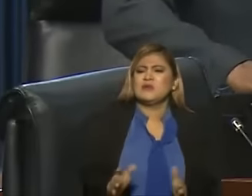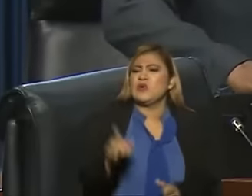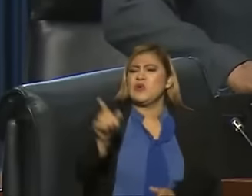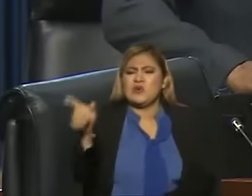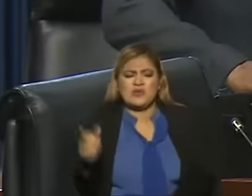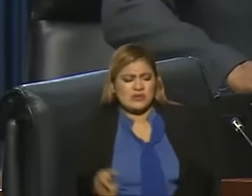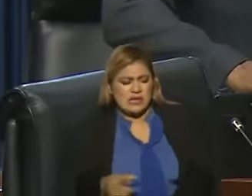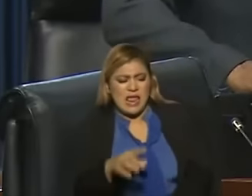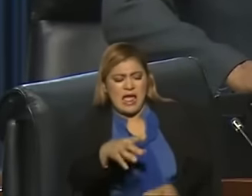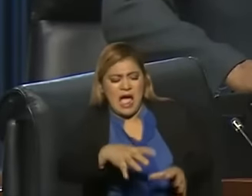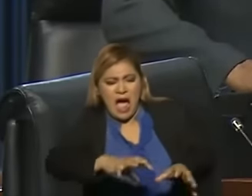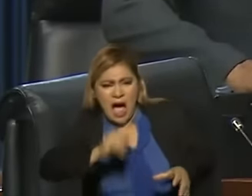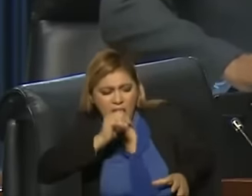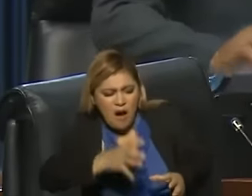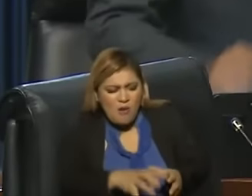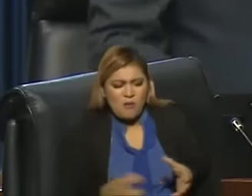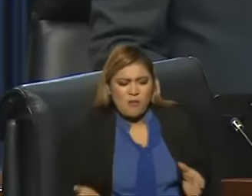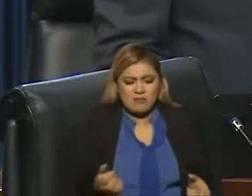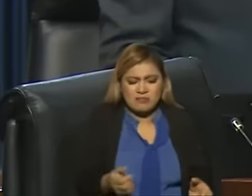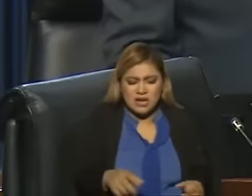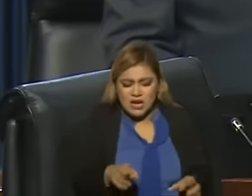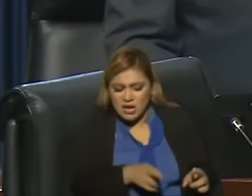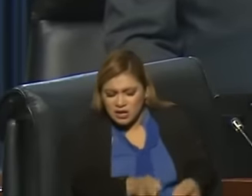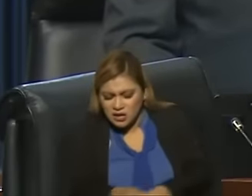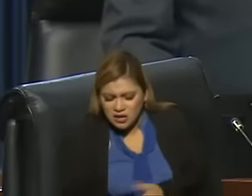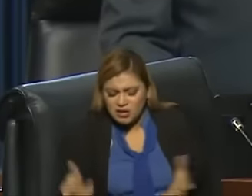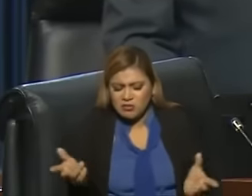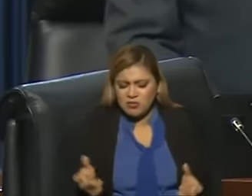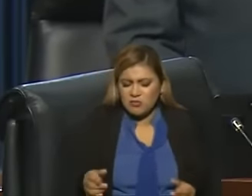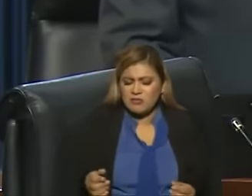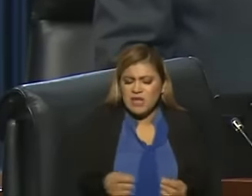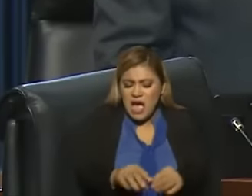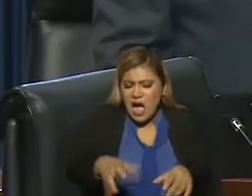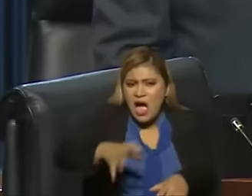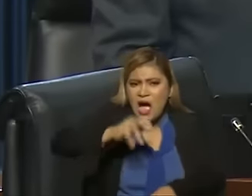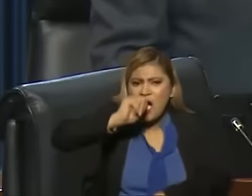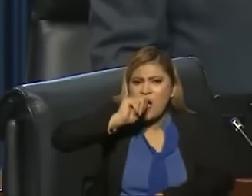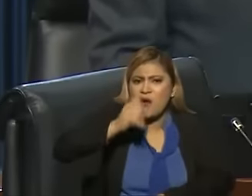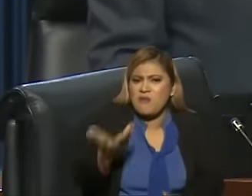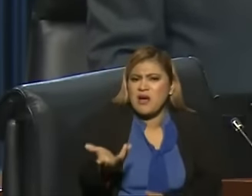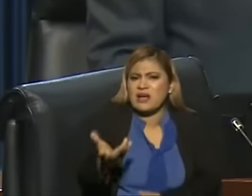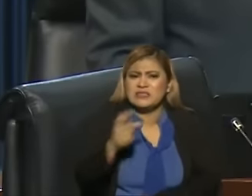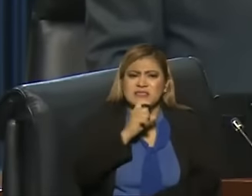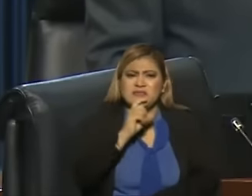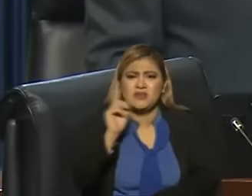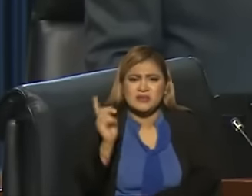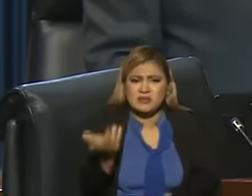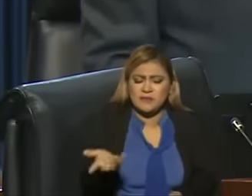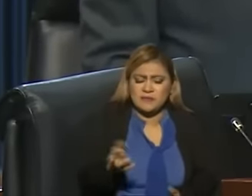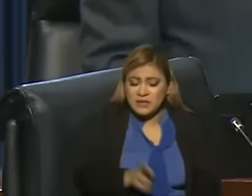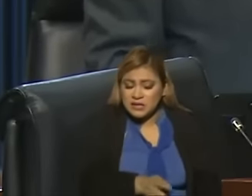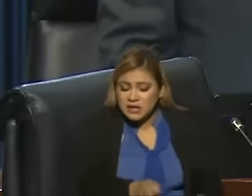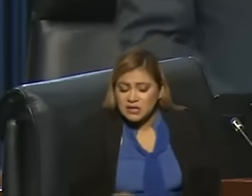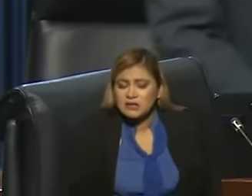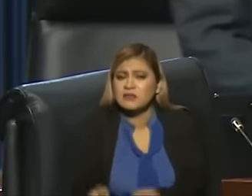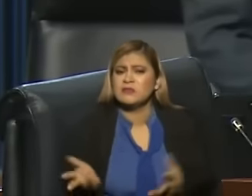agua, lagos y sobre todo el recurso hídrico de los afluentes de Río